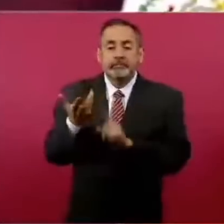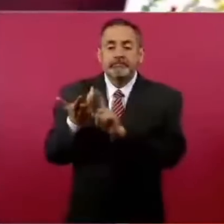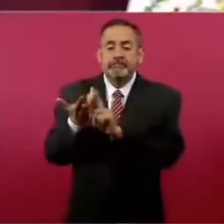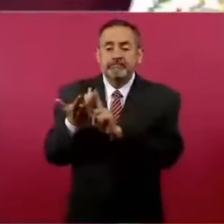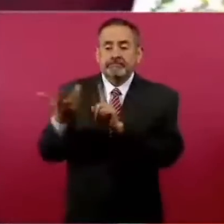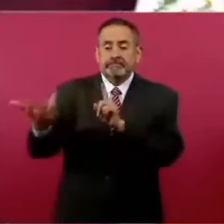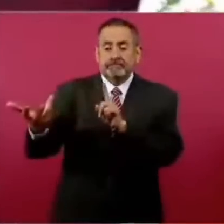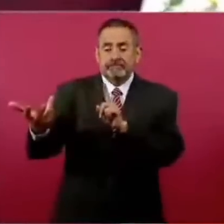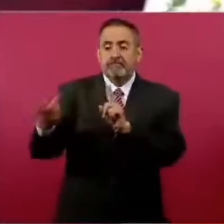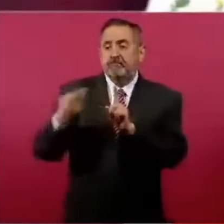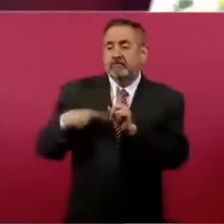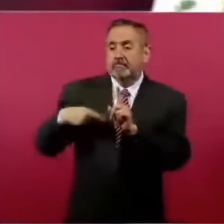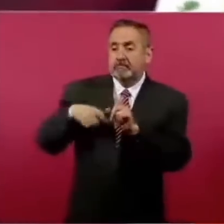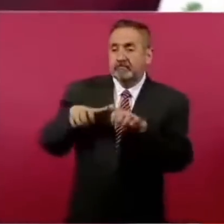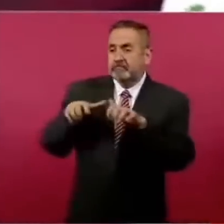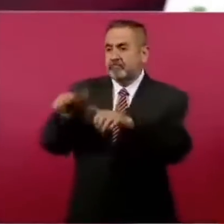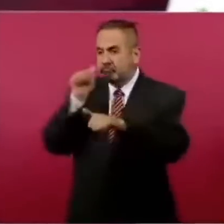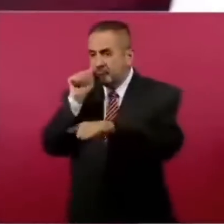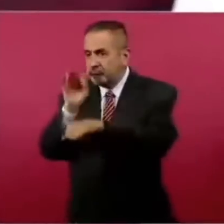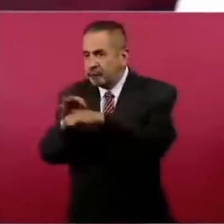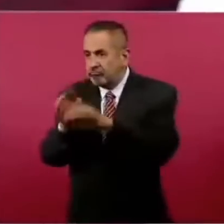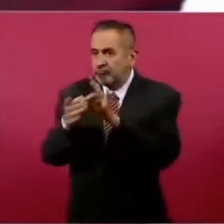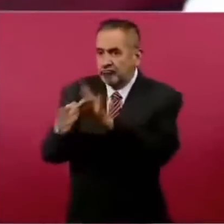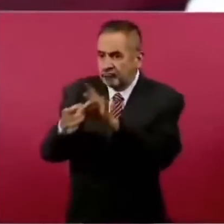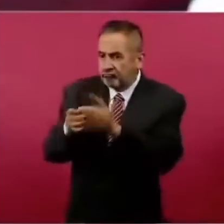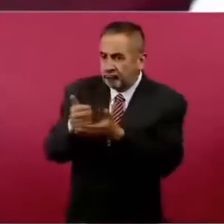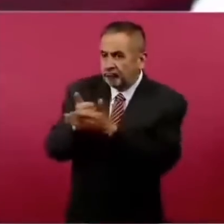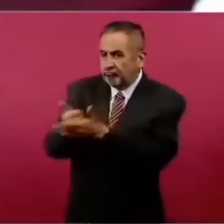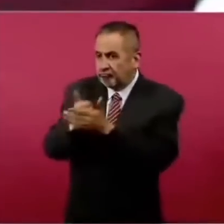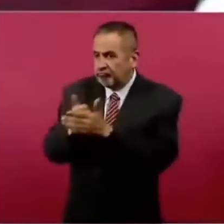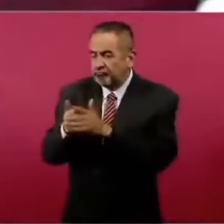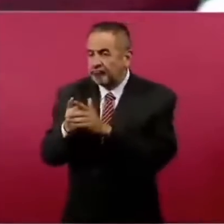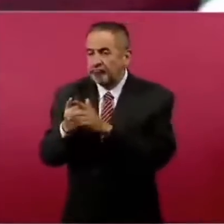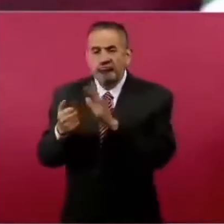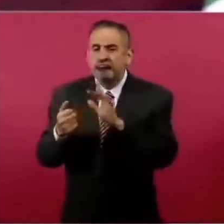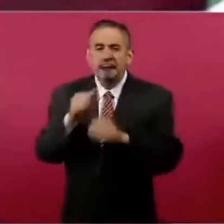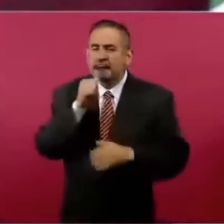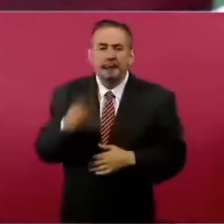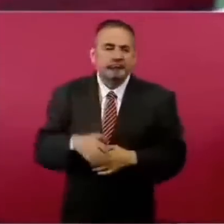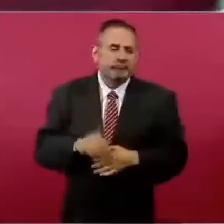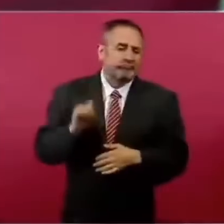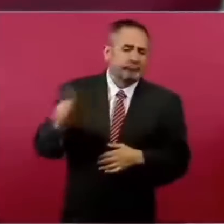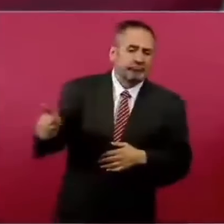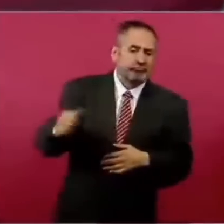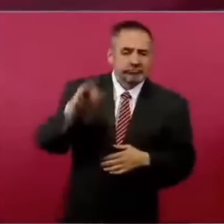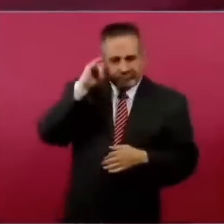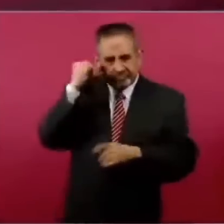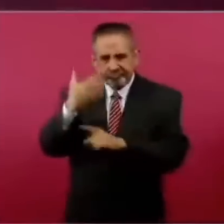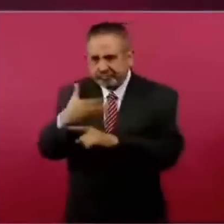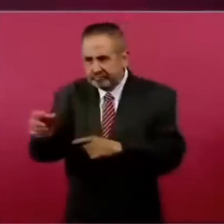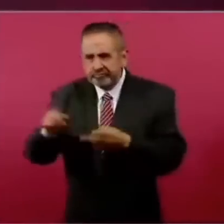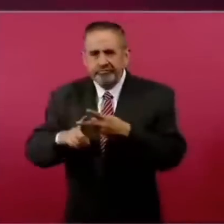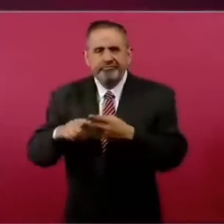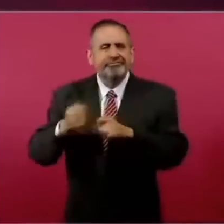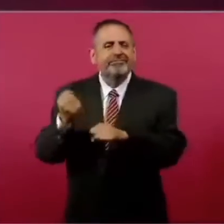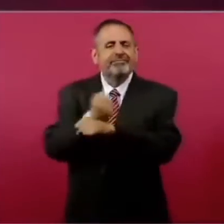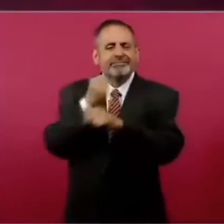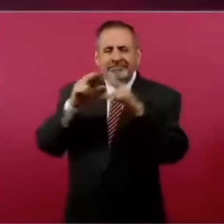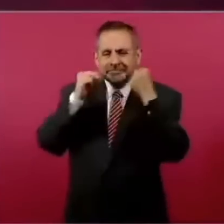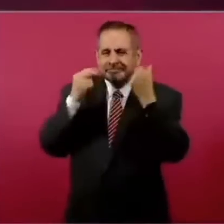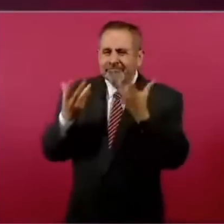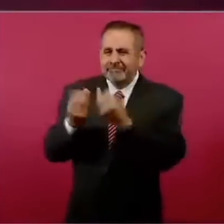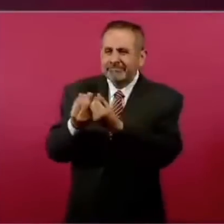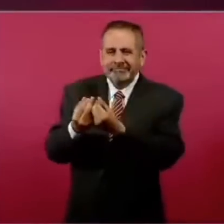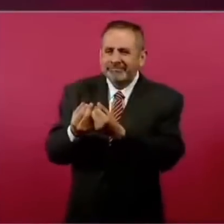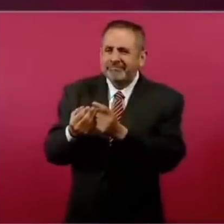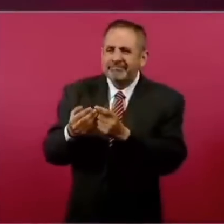respaldo popular porque no hizo alianza con los campesinos, con los zapatistas, no hizo